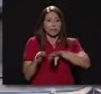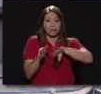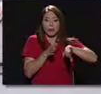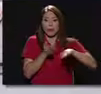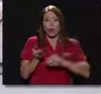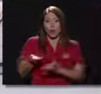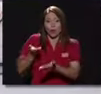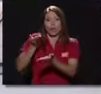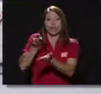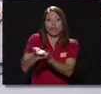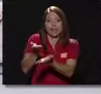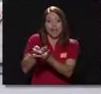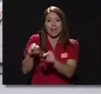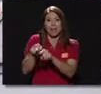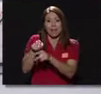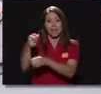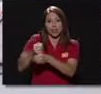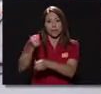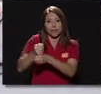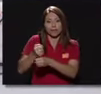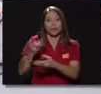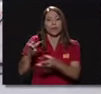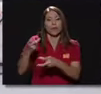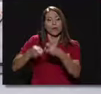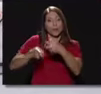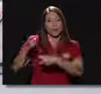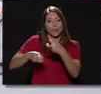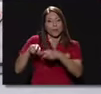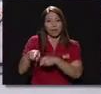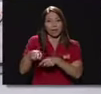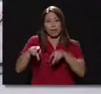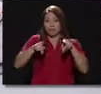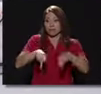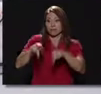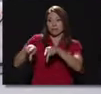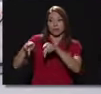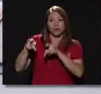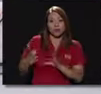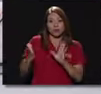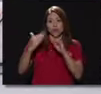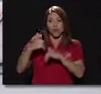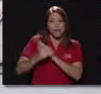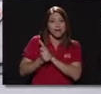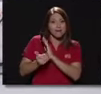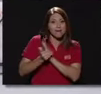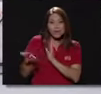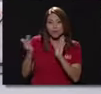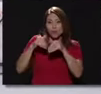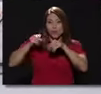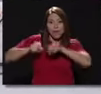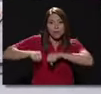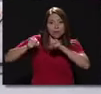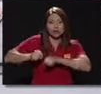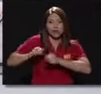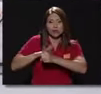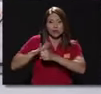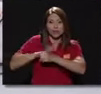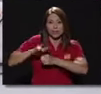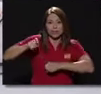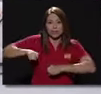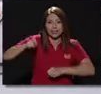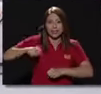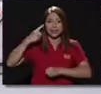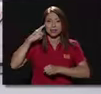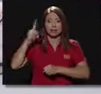de la oferta, que es que la gente, las personas, no tienen las habilidades y las capacidades suficientes o